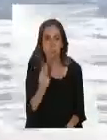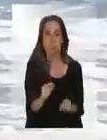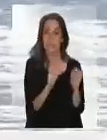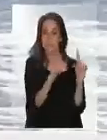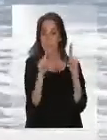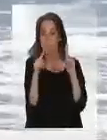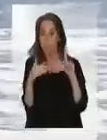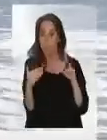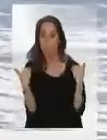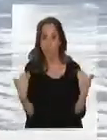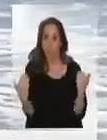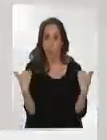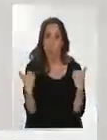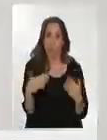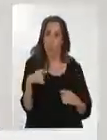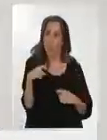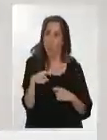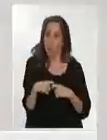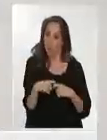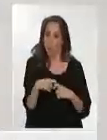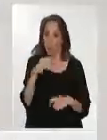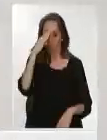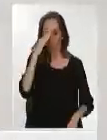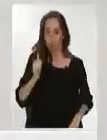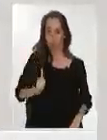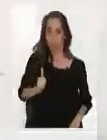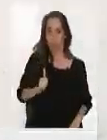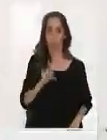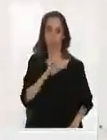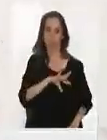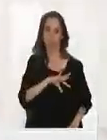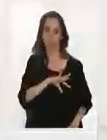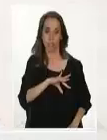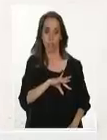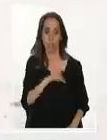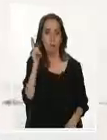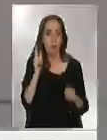Este es el duro entrenamiento que realizan soldados del Ejército de Chile.